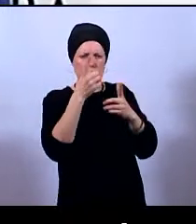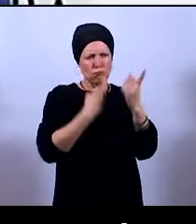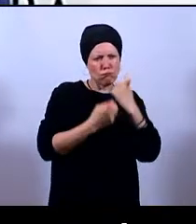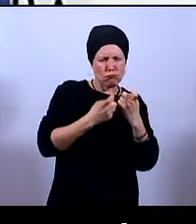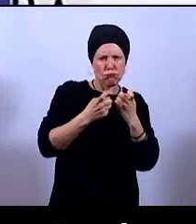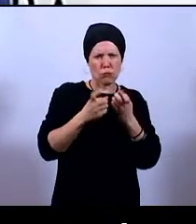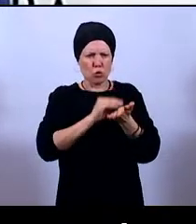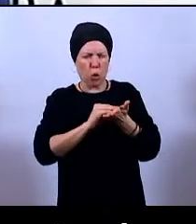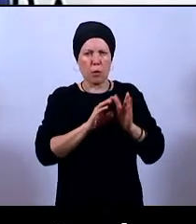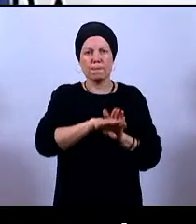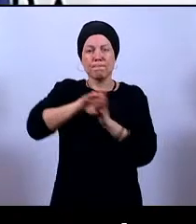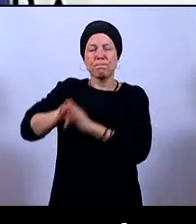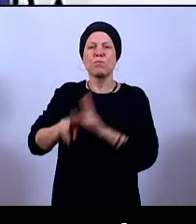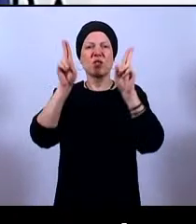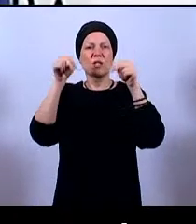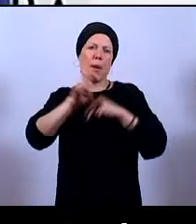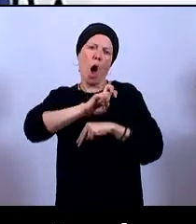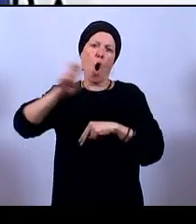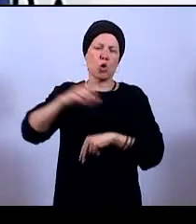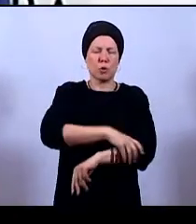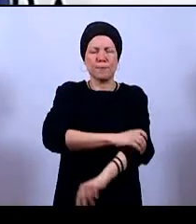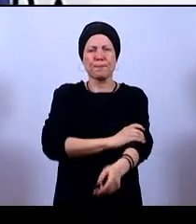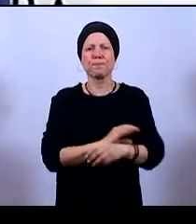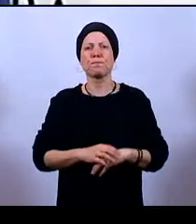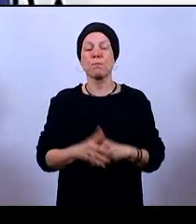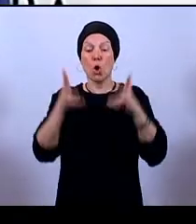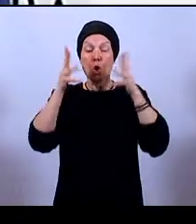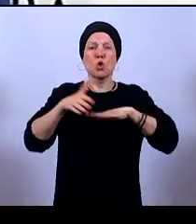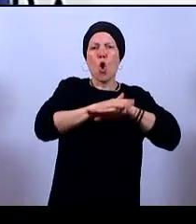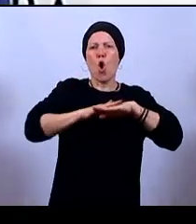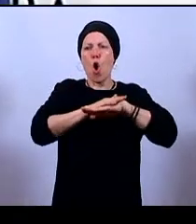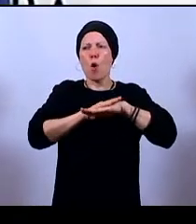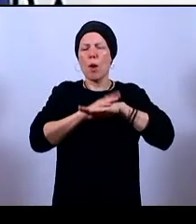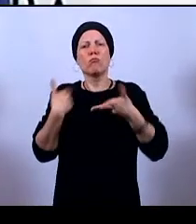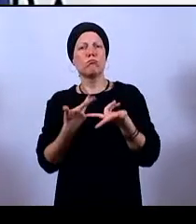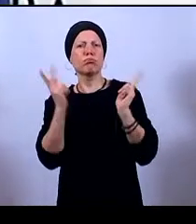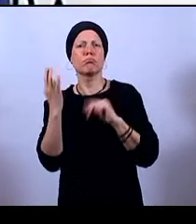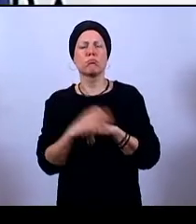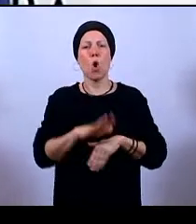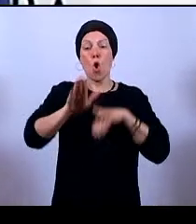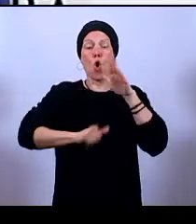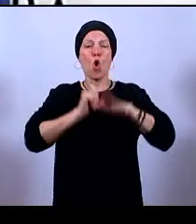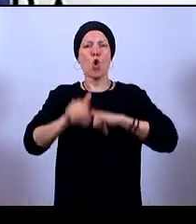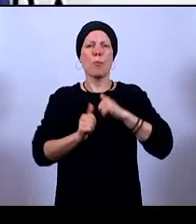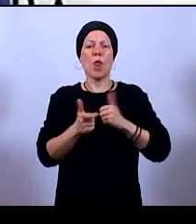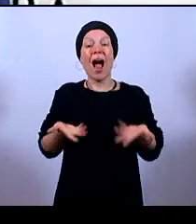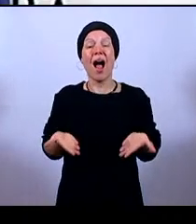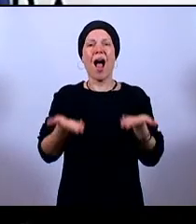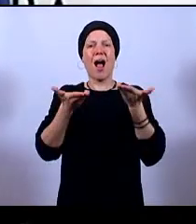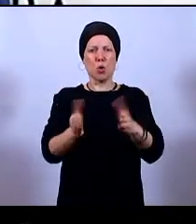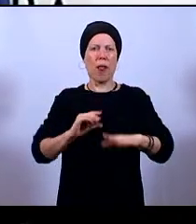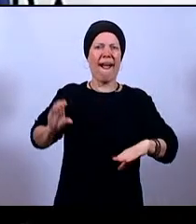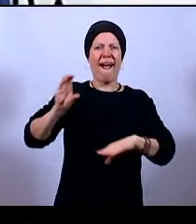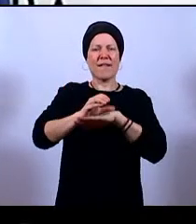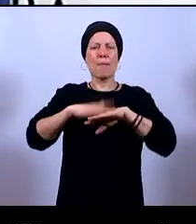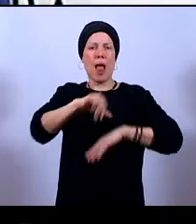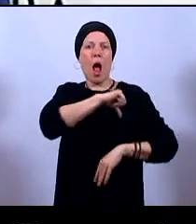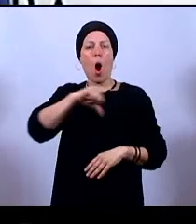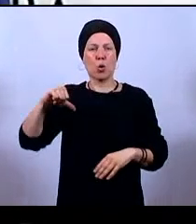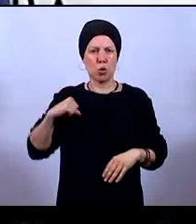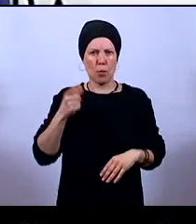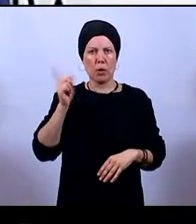Y cambiamos de tema, pero seguimos hablando de empleo. El Consejo de Gobierno ha autorizado la convocatoria de ayudas para los autónomos